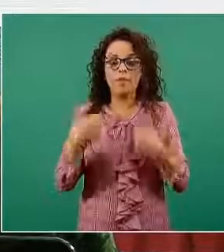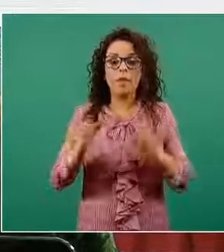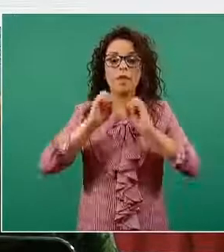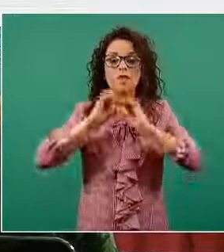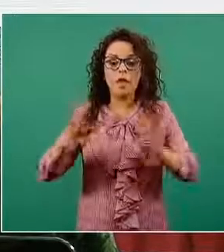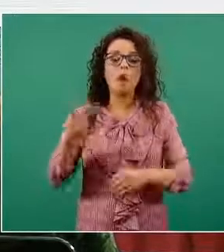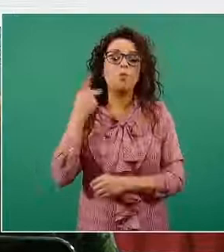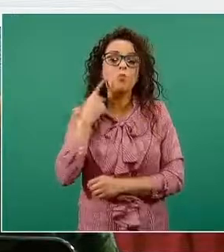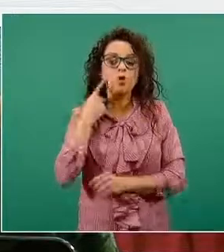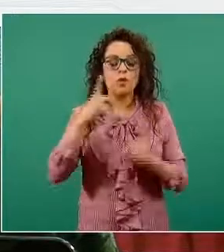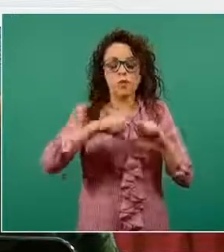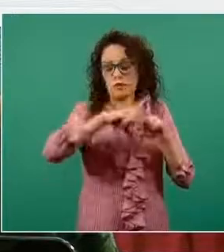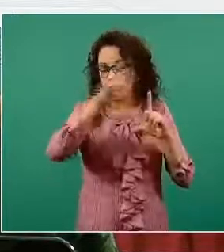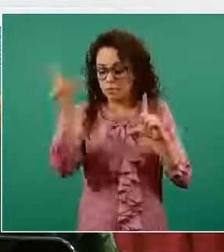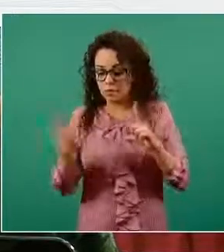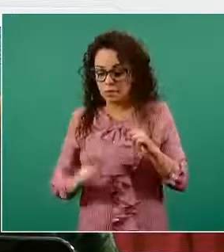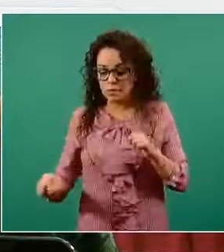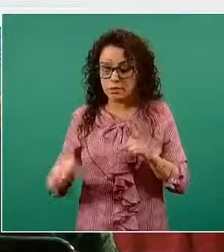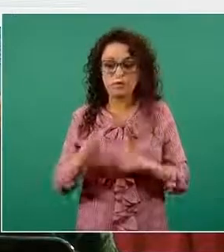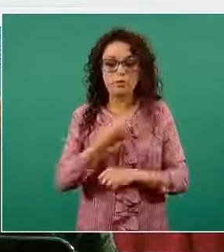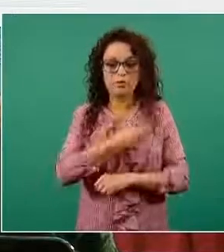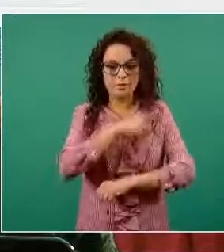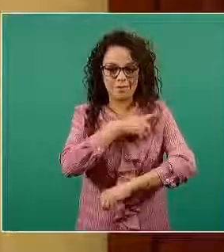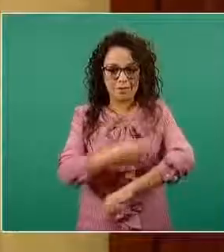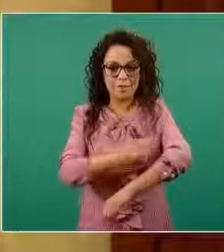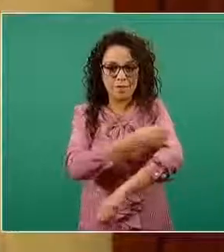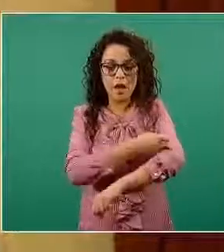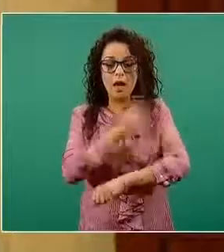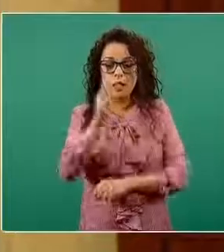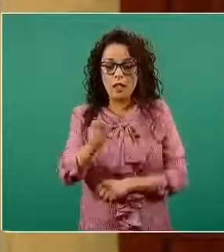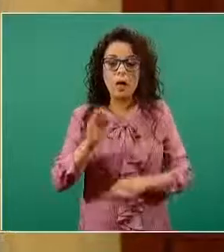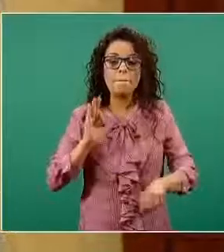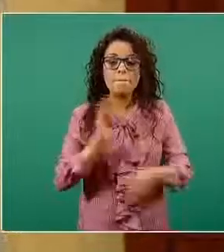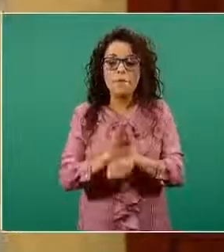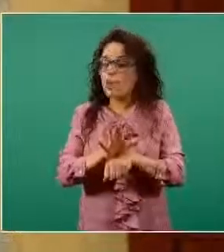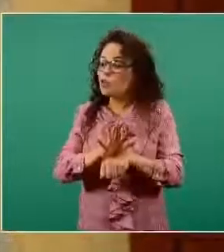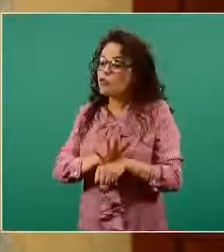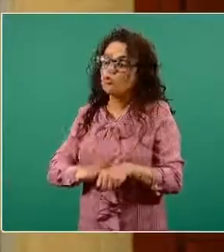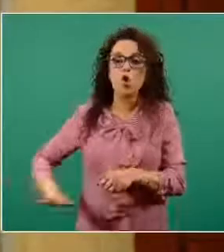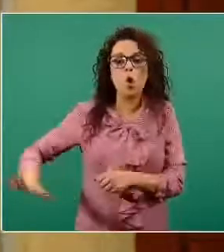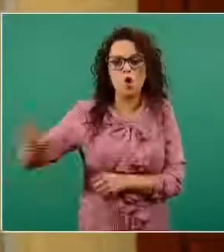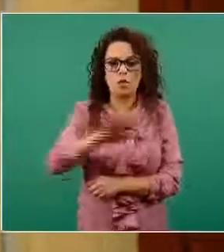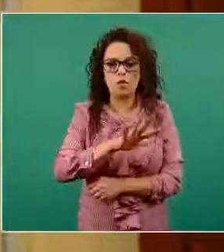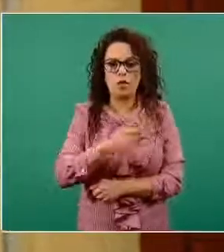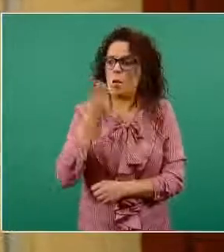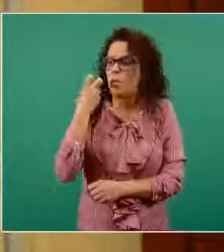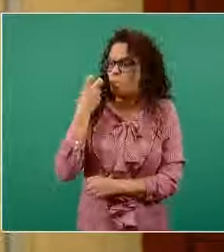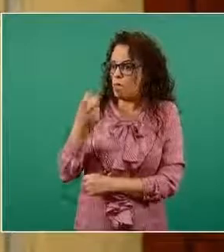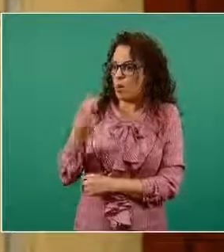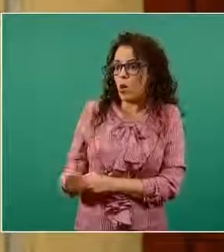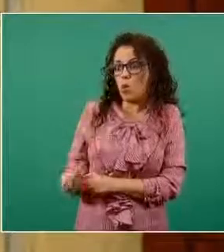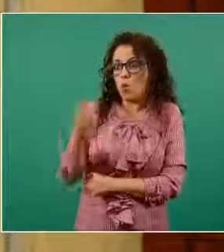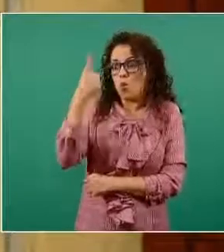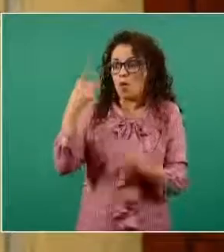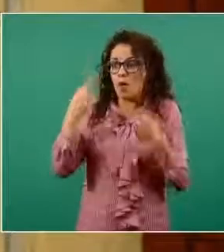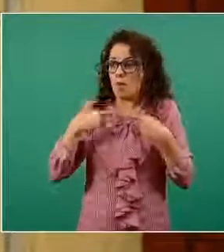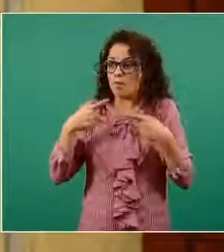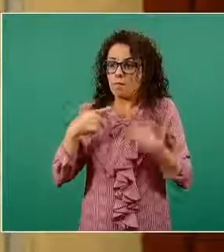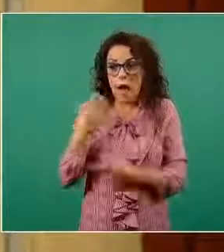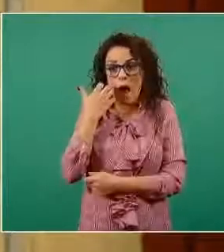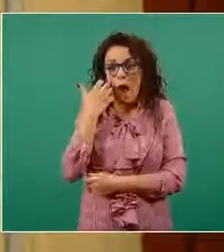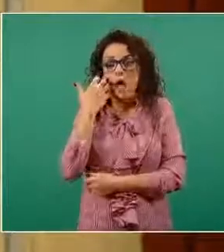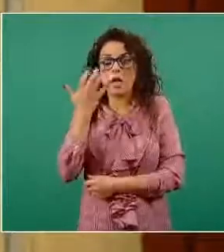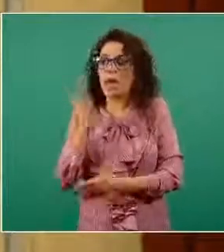vacunación es la protección colectiva y por lo tanto no ha lugar que una persona quiera por una